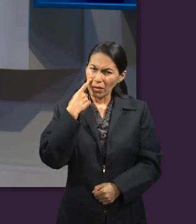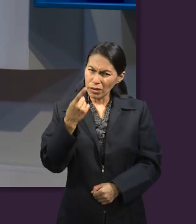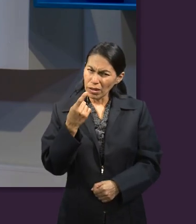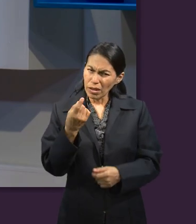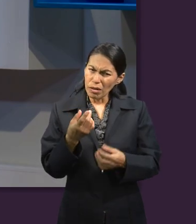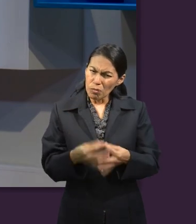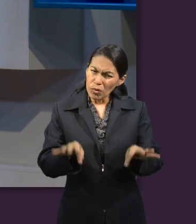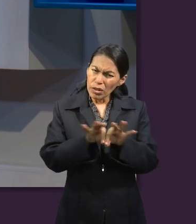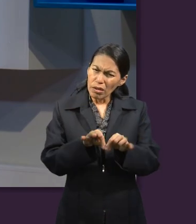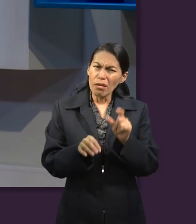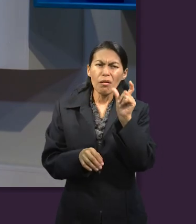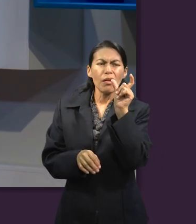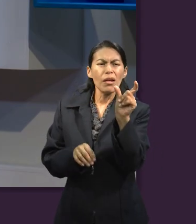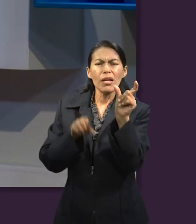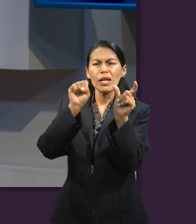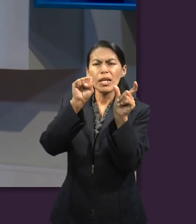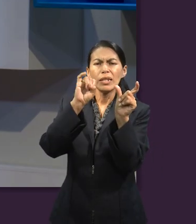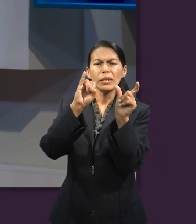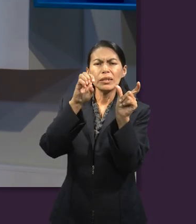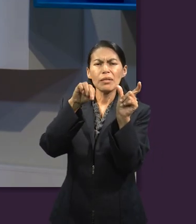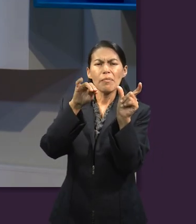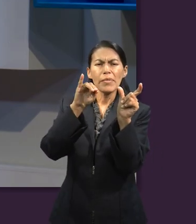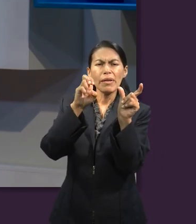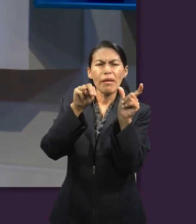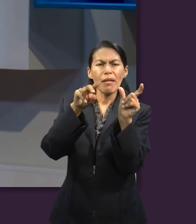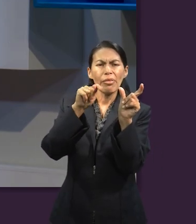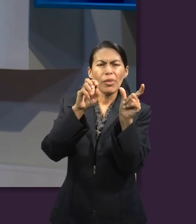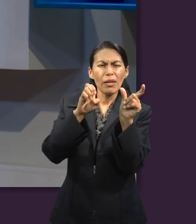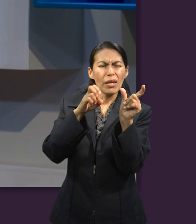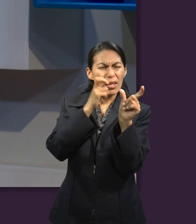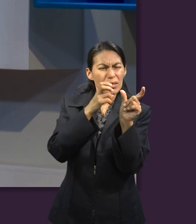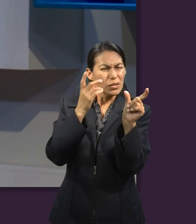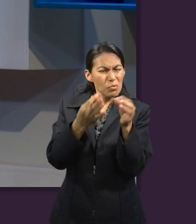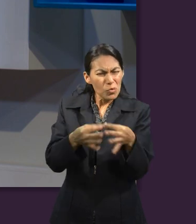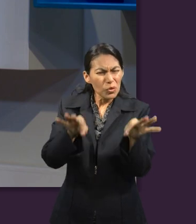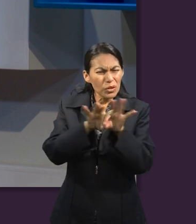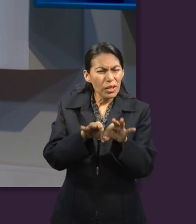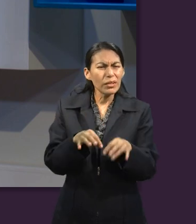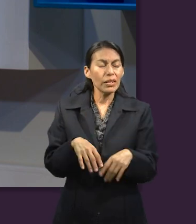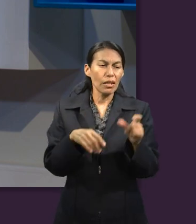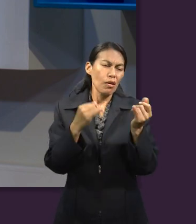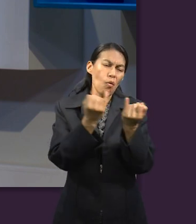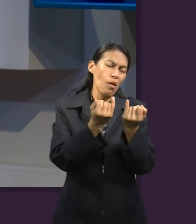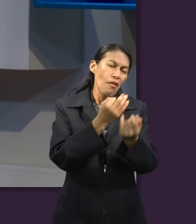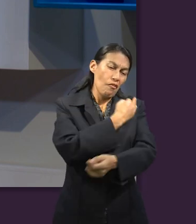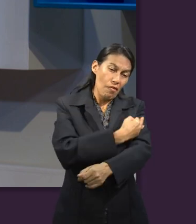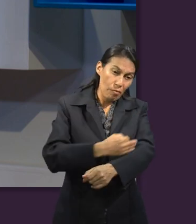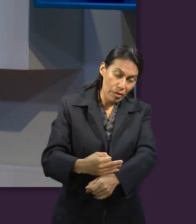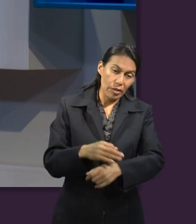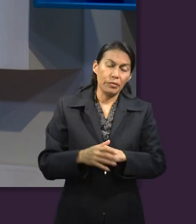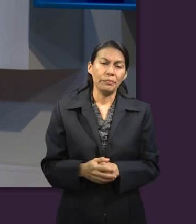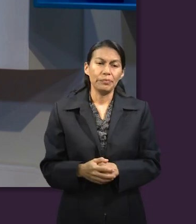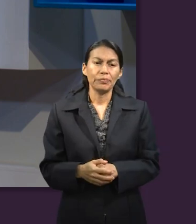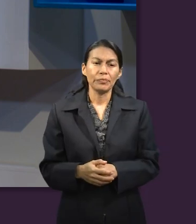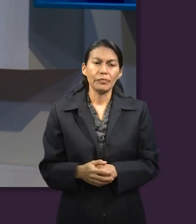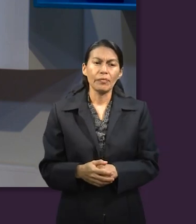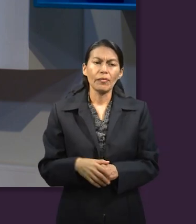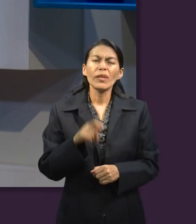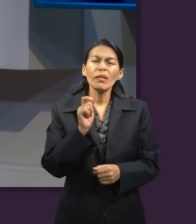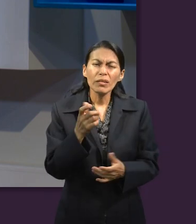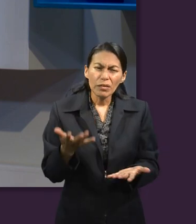siguiente verdad quizás en ese momento no lo llegó a comprender pero que nosotros podemos